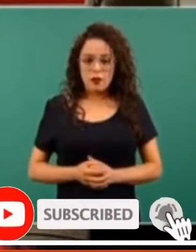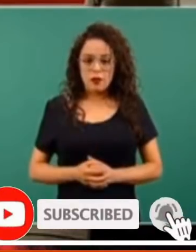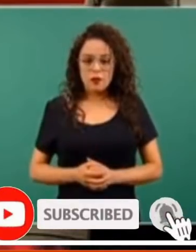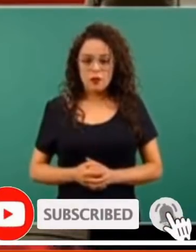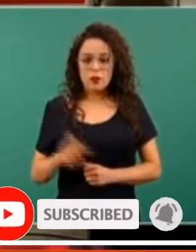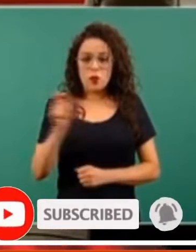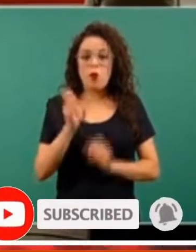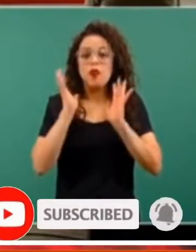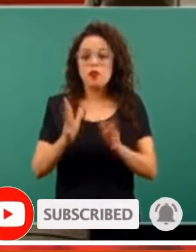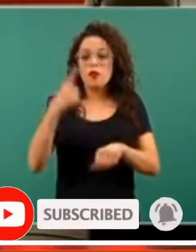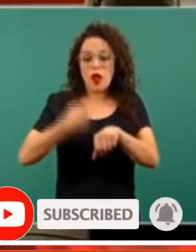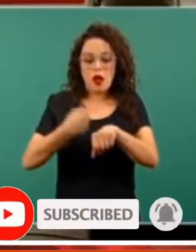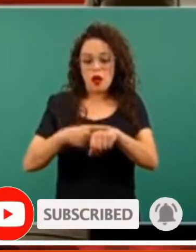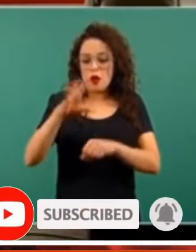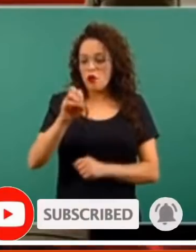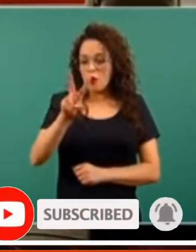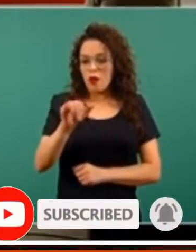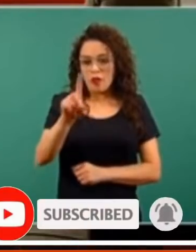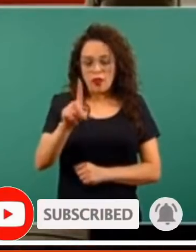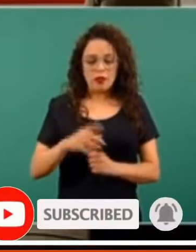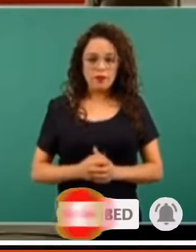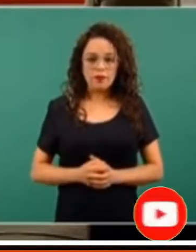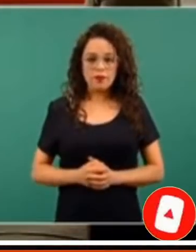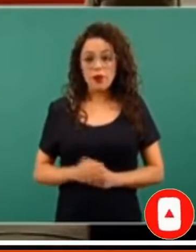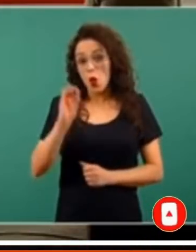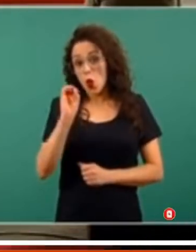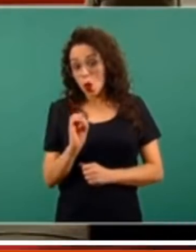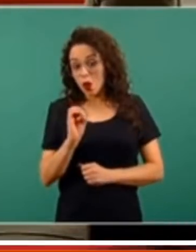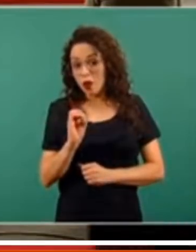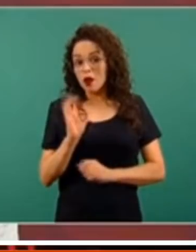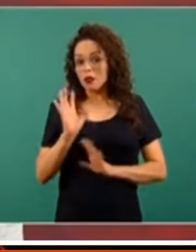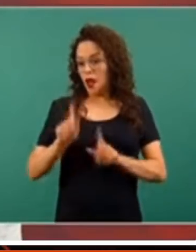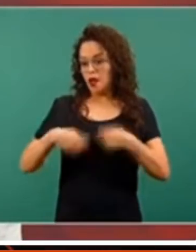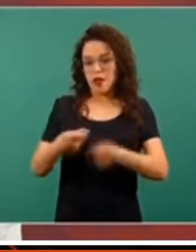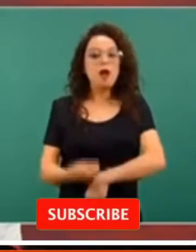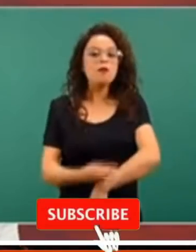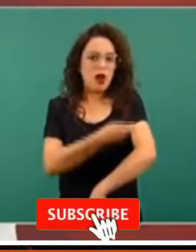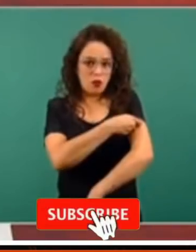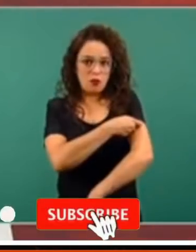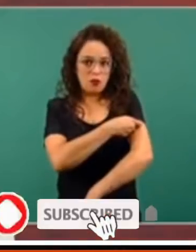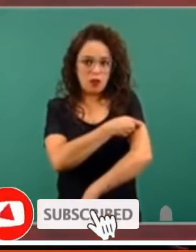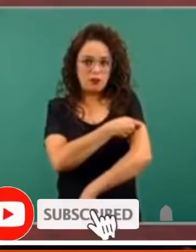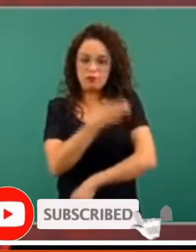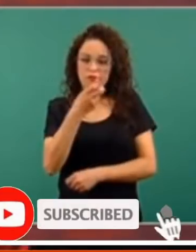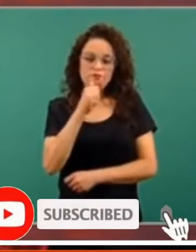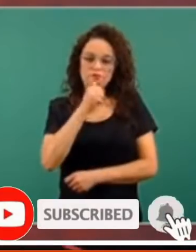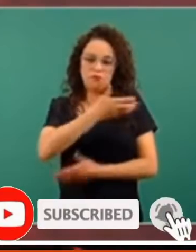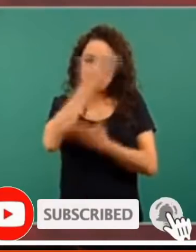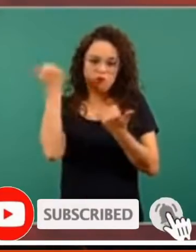tenido COVID, como lo hemos padecido algunos, o ante la historia de haber sido vacunada, como lo han sido muchas personas.